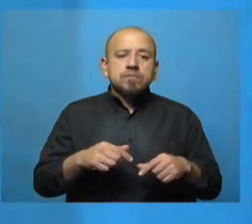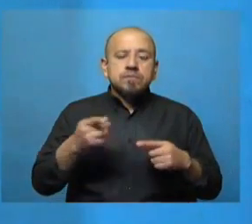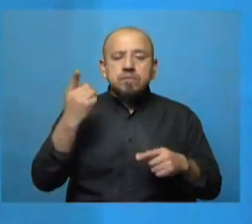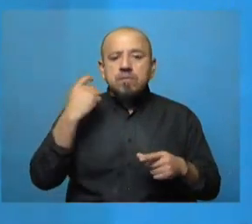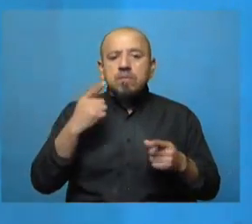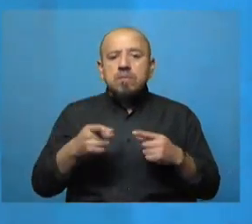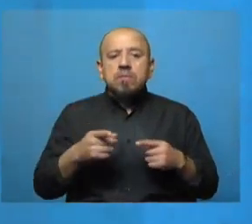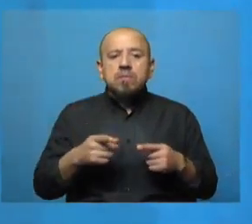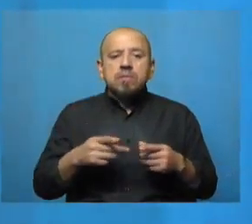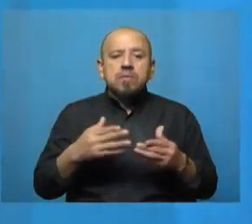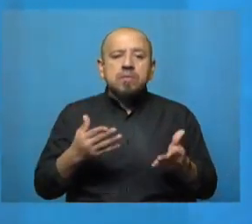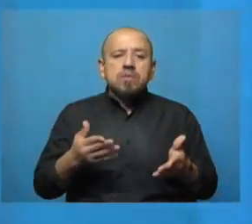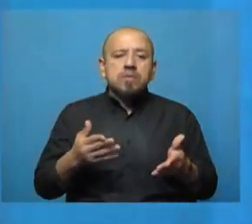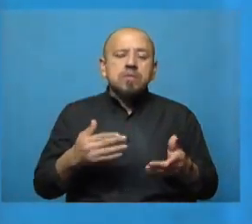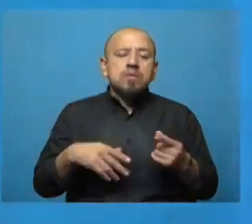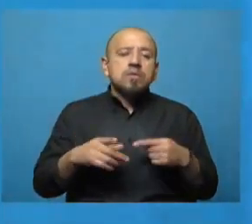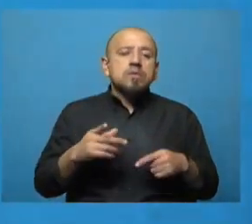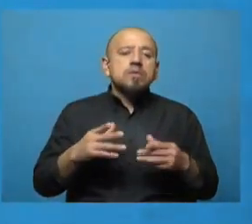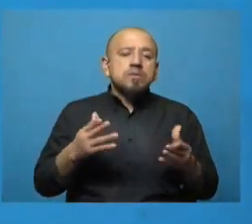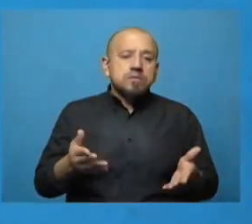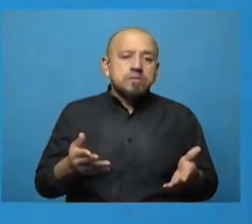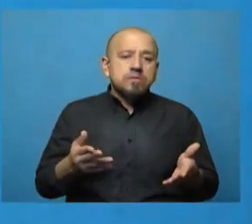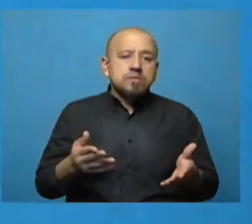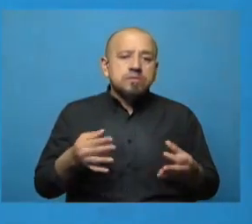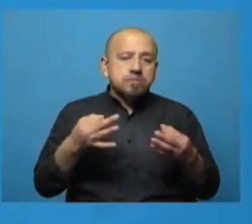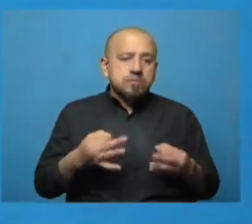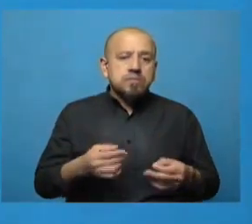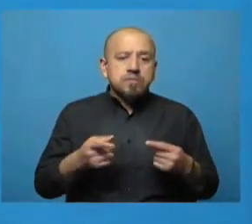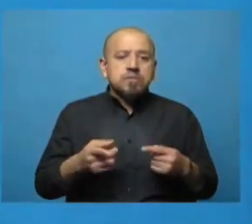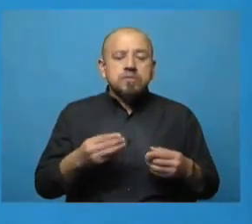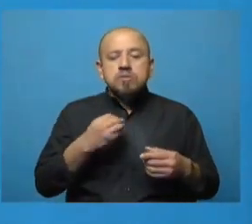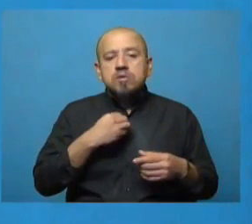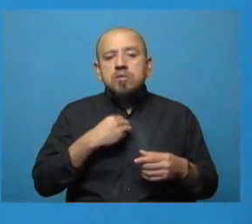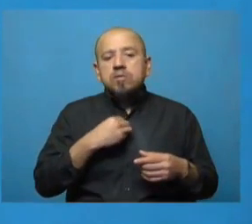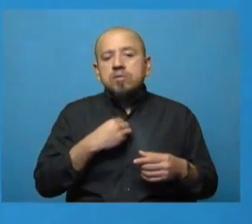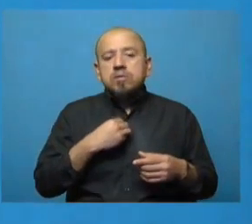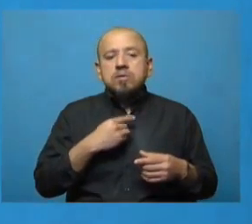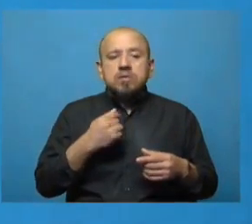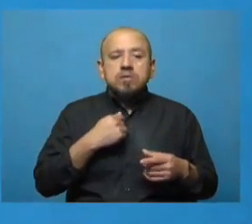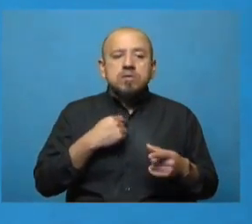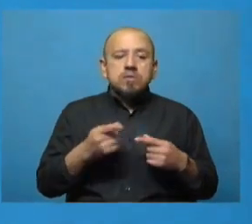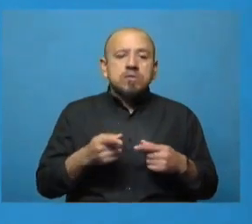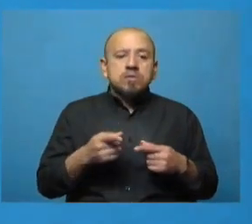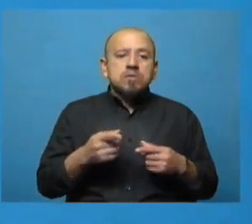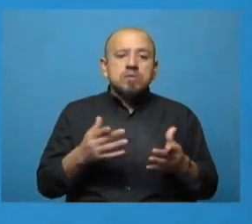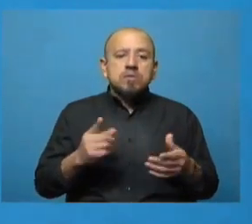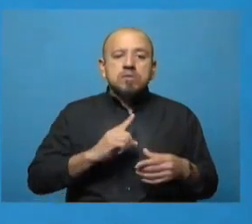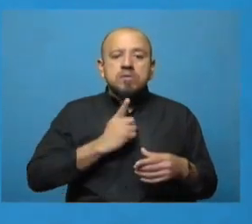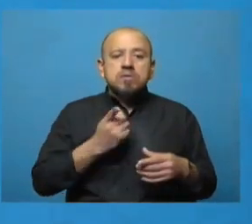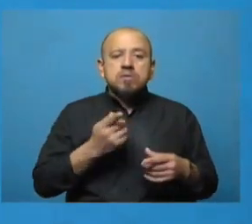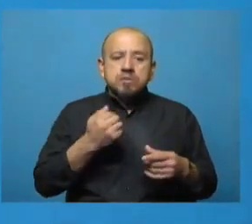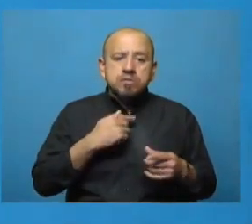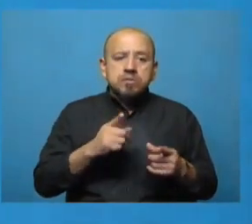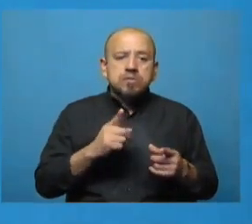también así que se me quiere operan dudo bien la cosa y confían en nosotros y eso es es un orgullo para mí